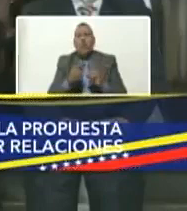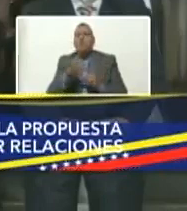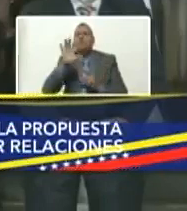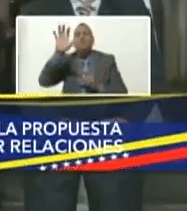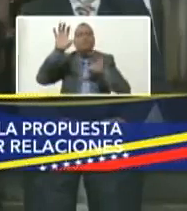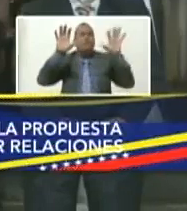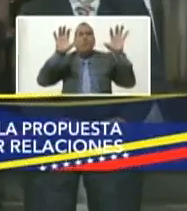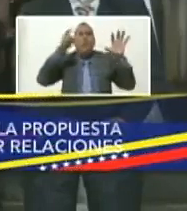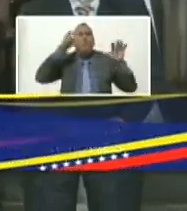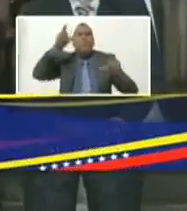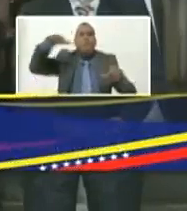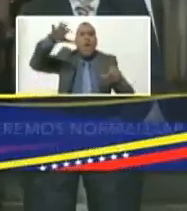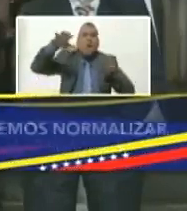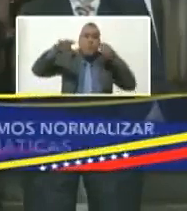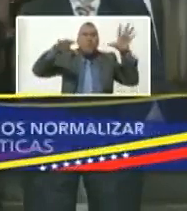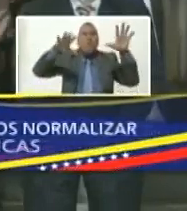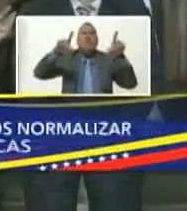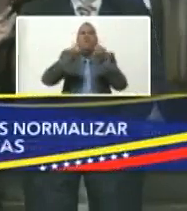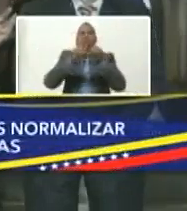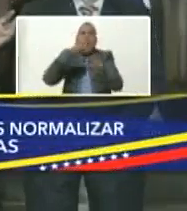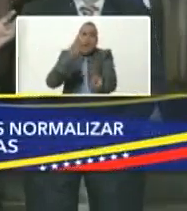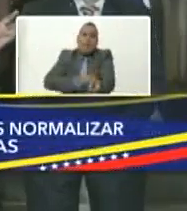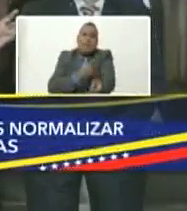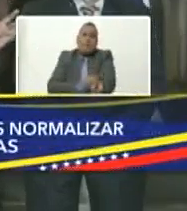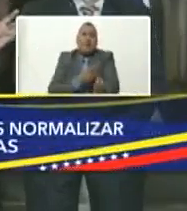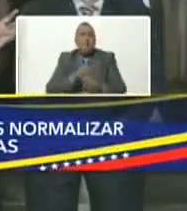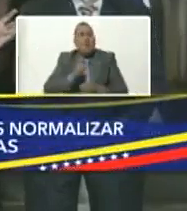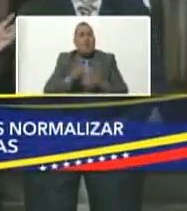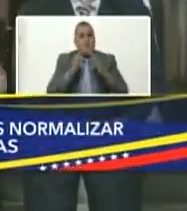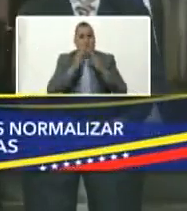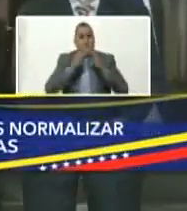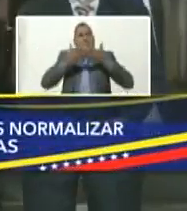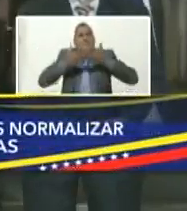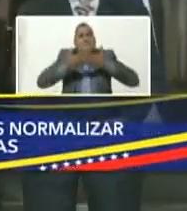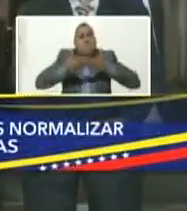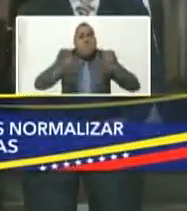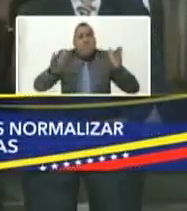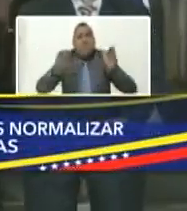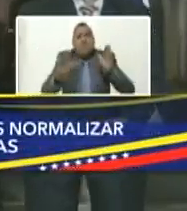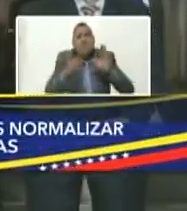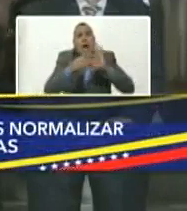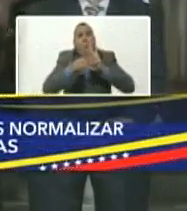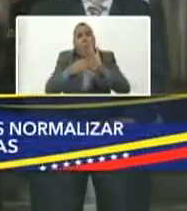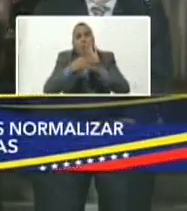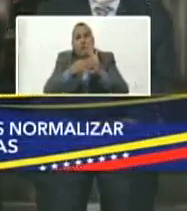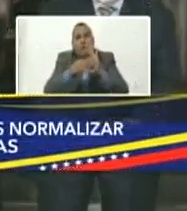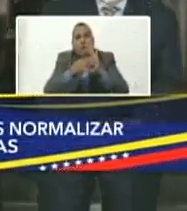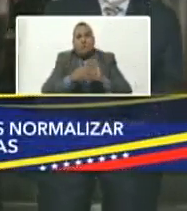somos hermanos y tenemos que tener las puertas abiertas en nuestra casa para estar unidos.